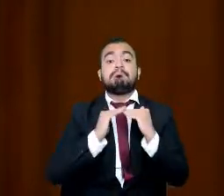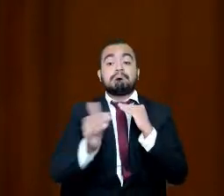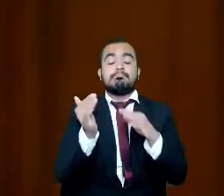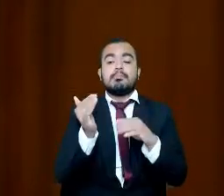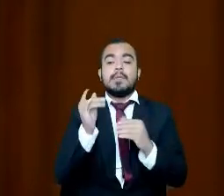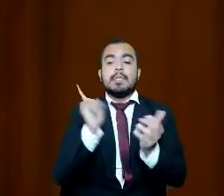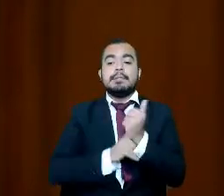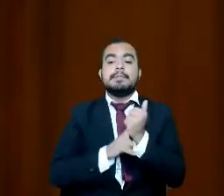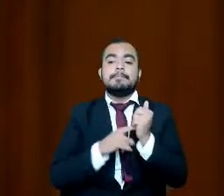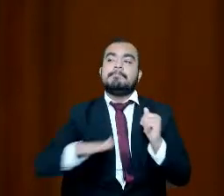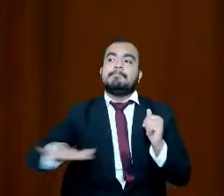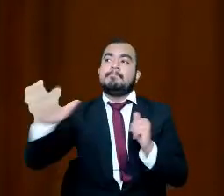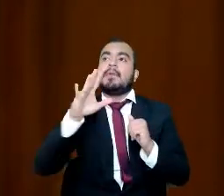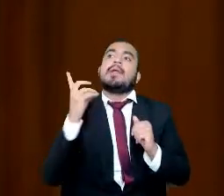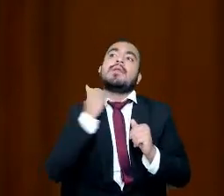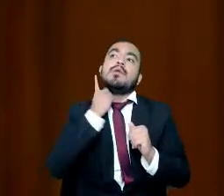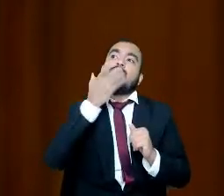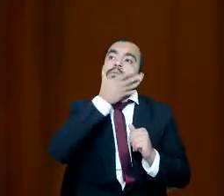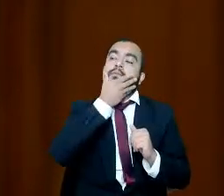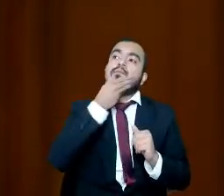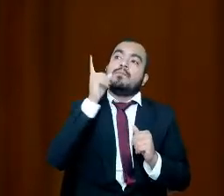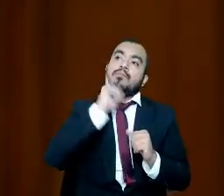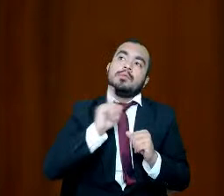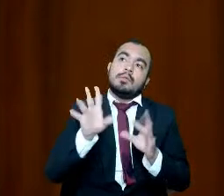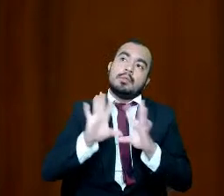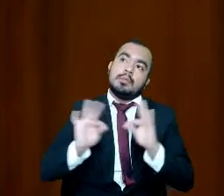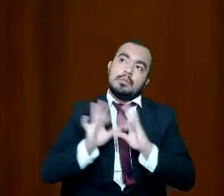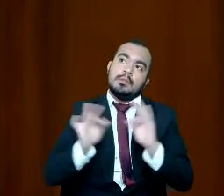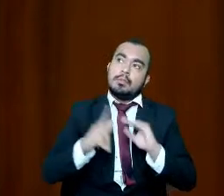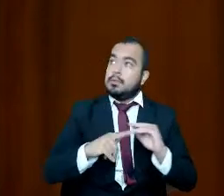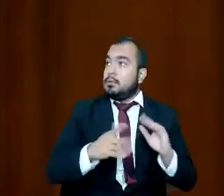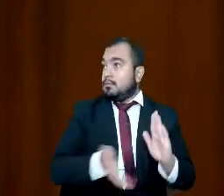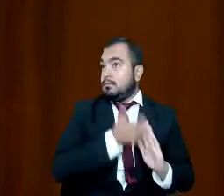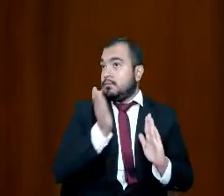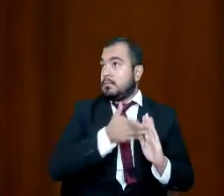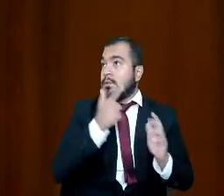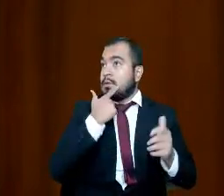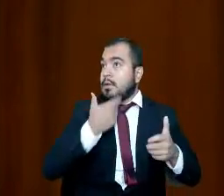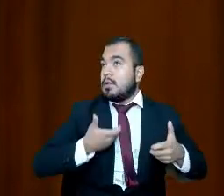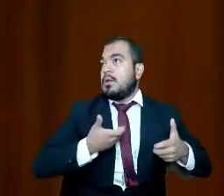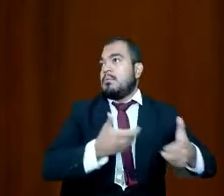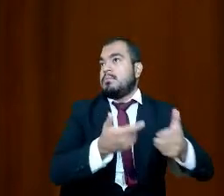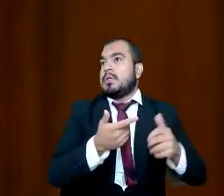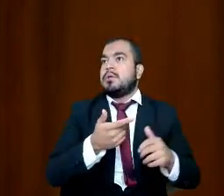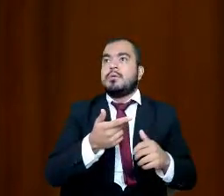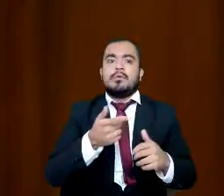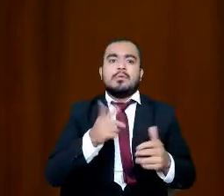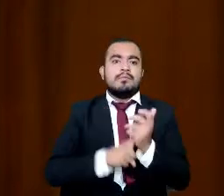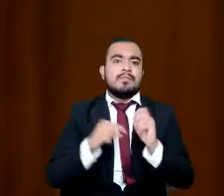compañeras diputadas y compañeros diputados, la infraestructura de caminos es una señora muy celosa.